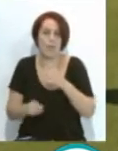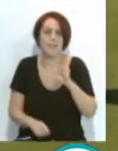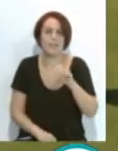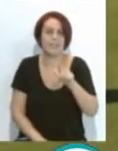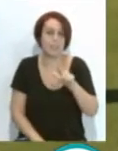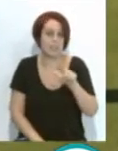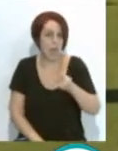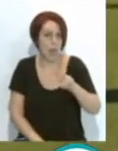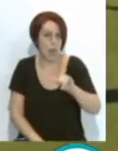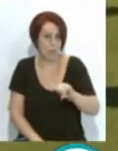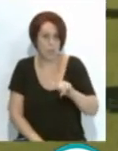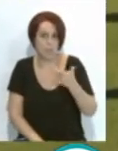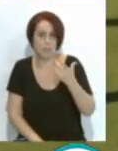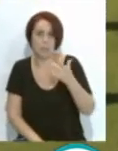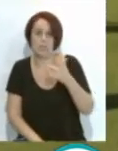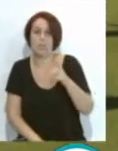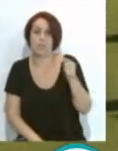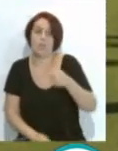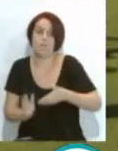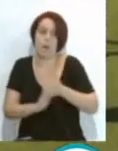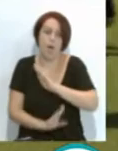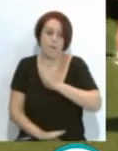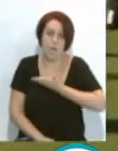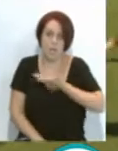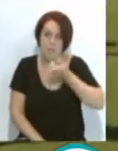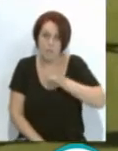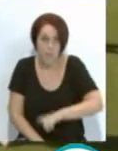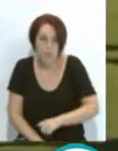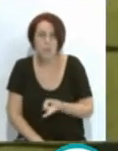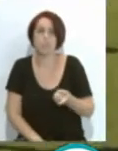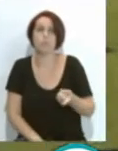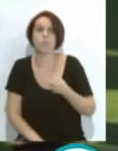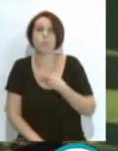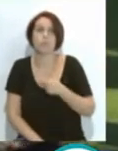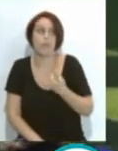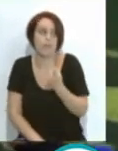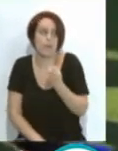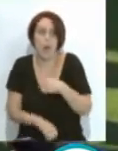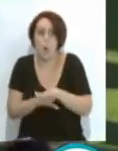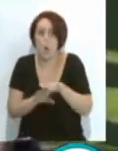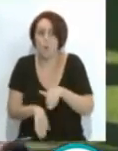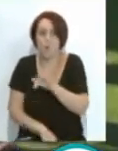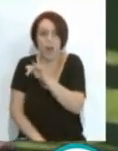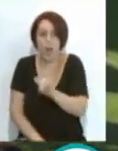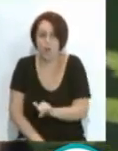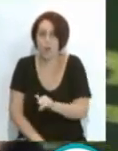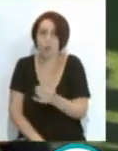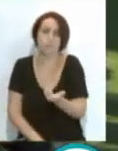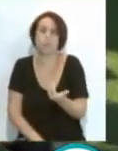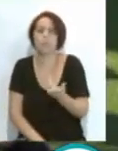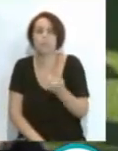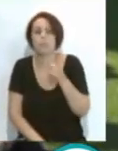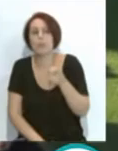posición, también se tiene que ir lesionado. El que quedó ya para el final fue Ale Fernández, que